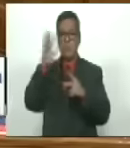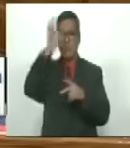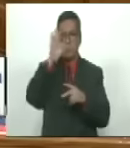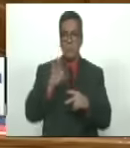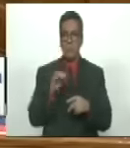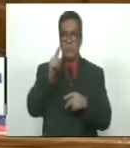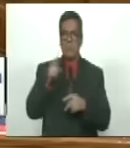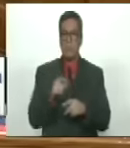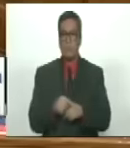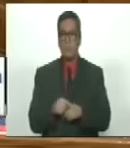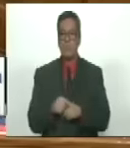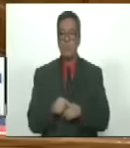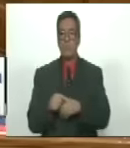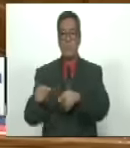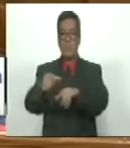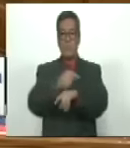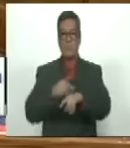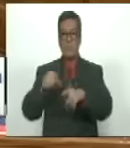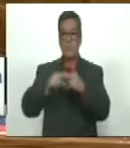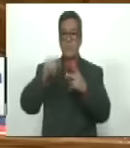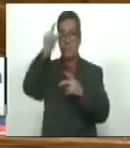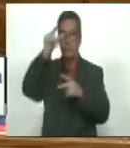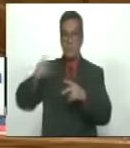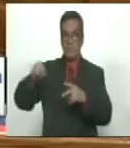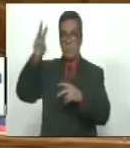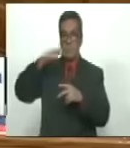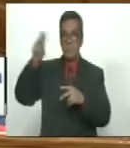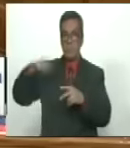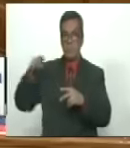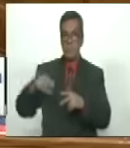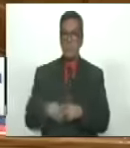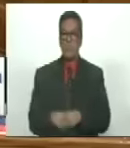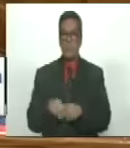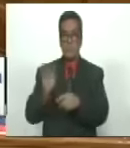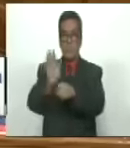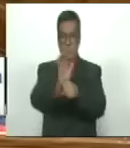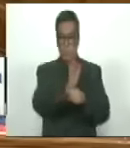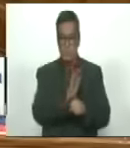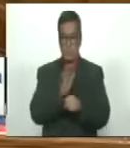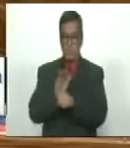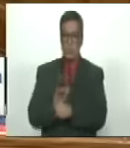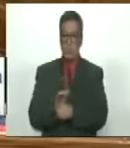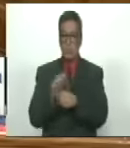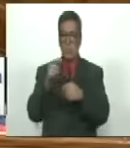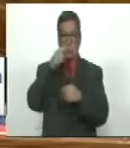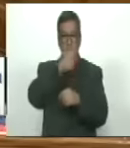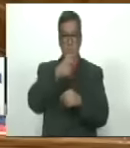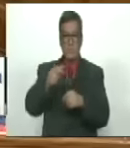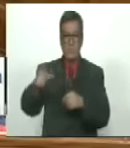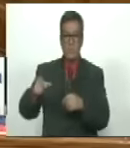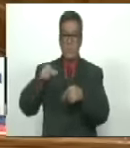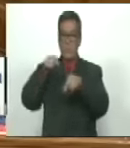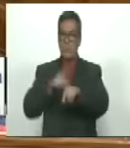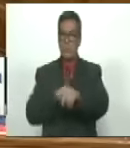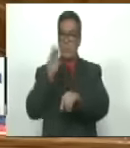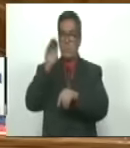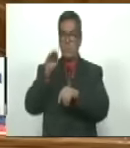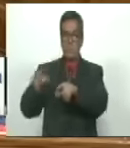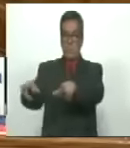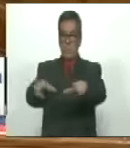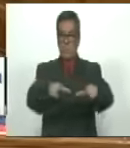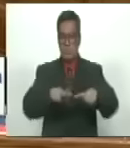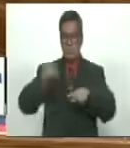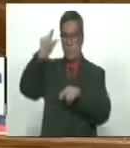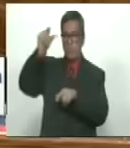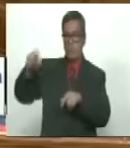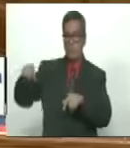federales, y sería el Estado de la Guayana Esequiba, y proteger a la población actual y futura del territorio de la